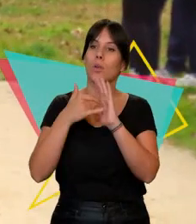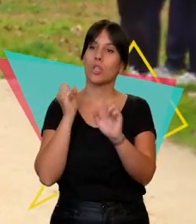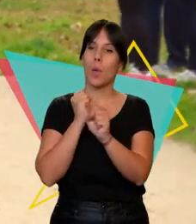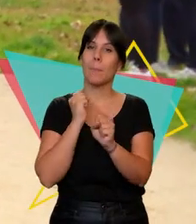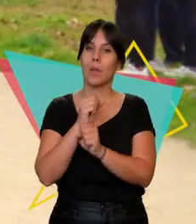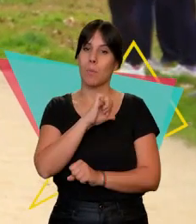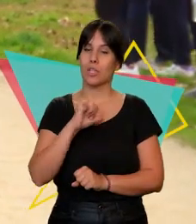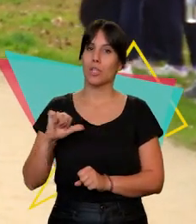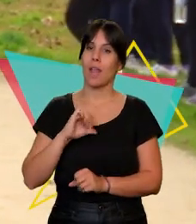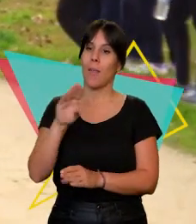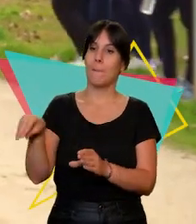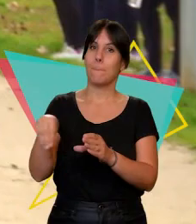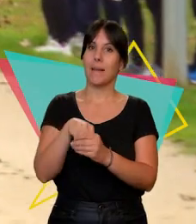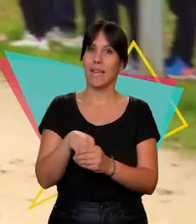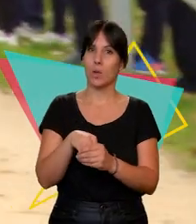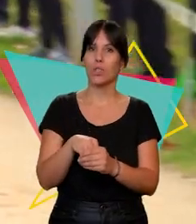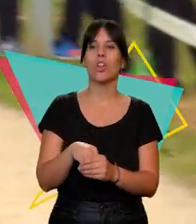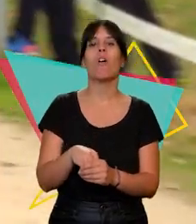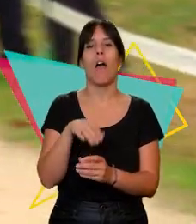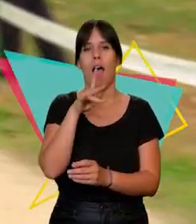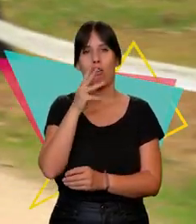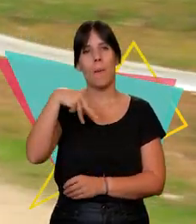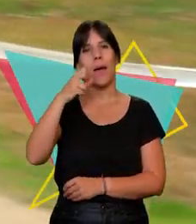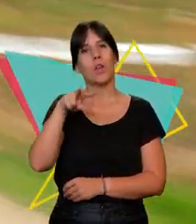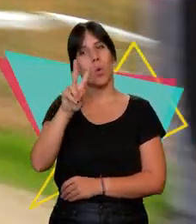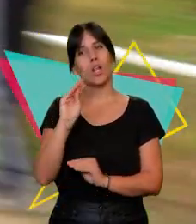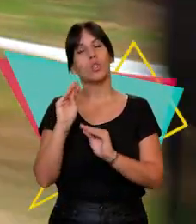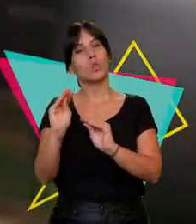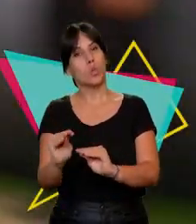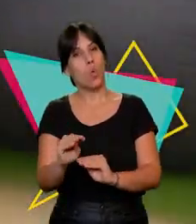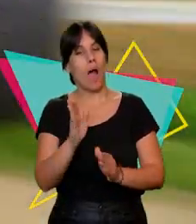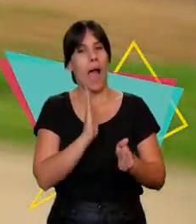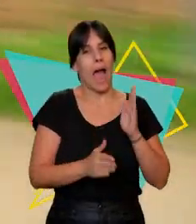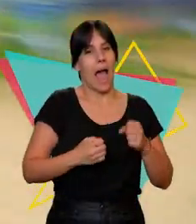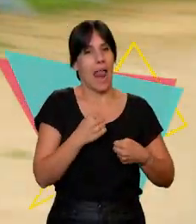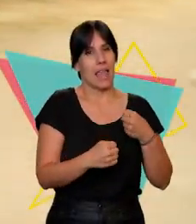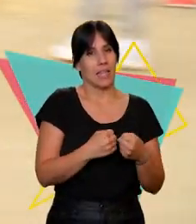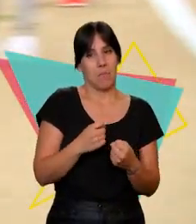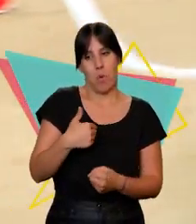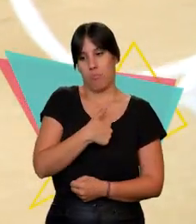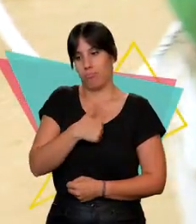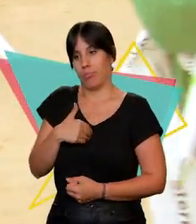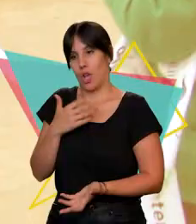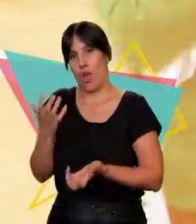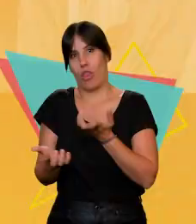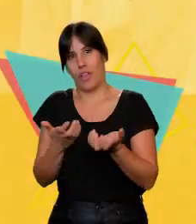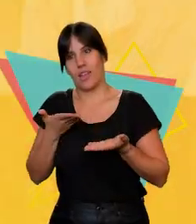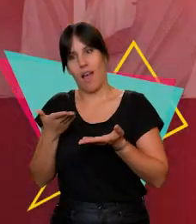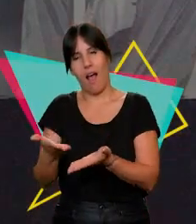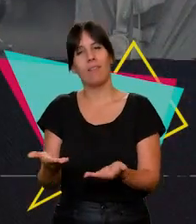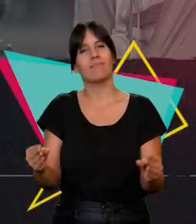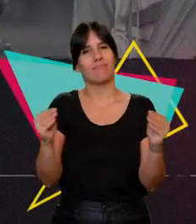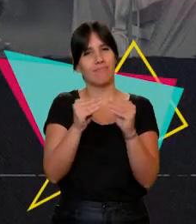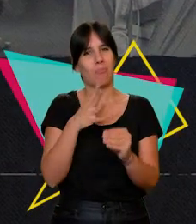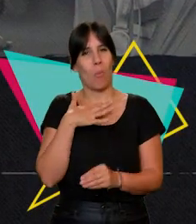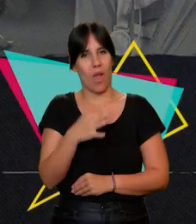Empleo Personalizado de Plena Inclusión, ahora Manuel puede compaginar su pasión por el atletismo y el de pinche de cocina. De esta manera, se